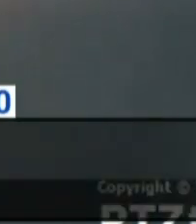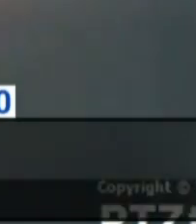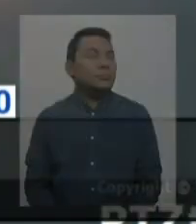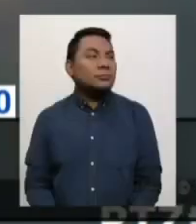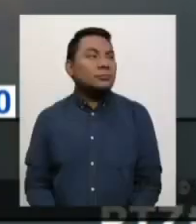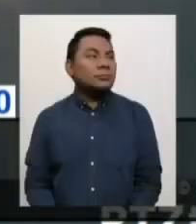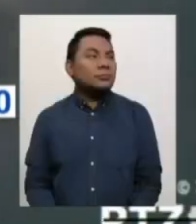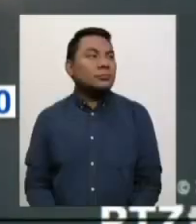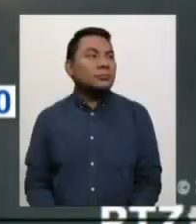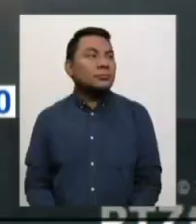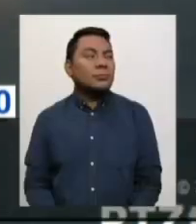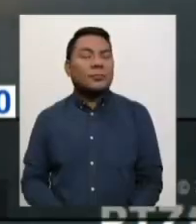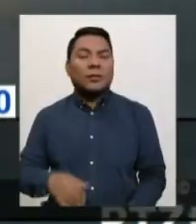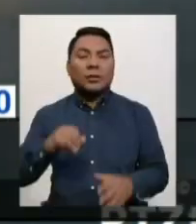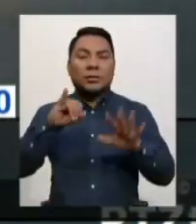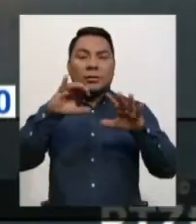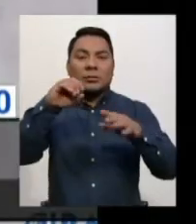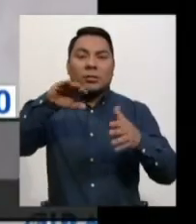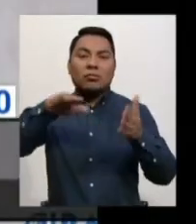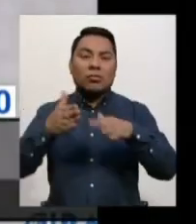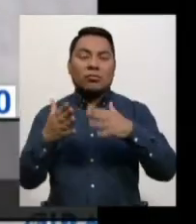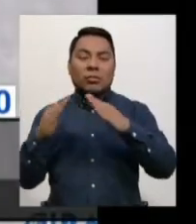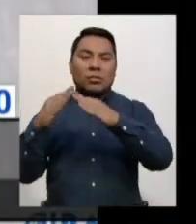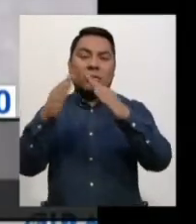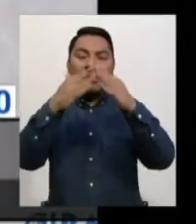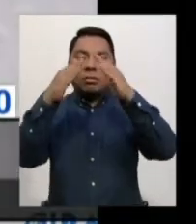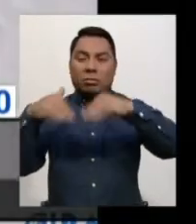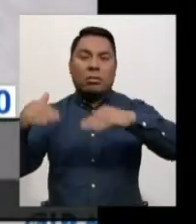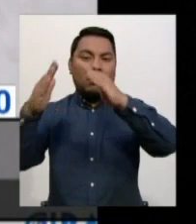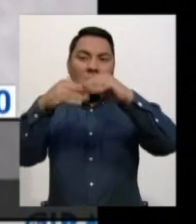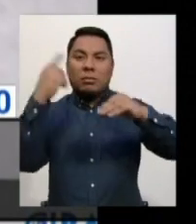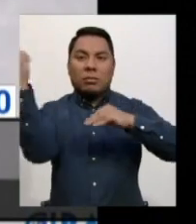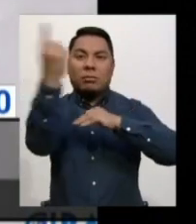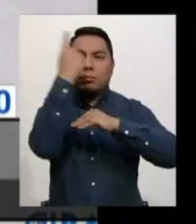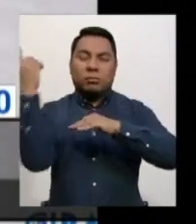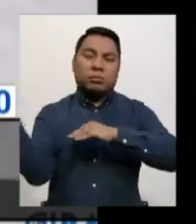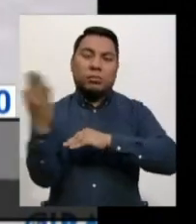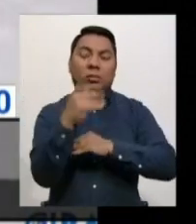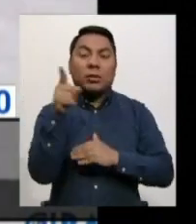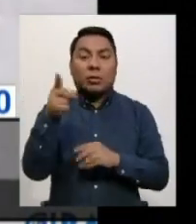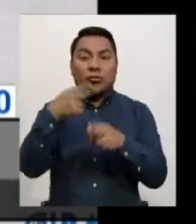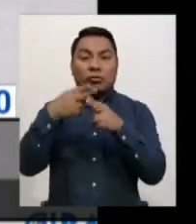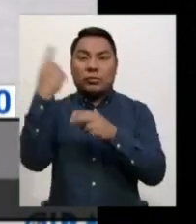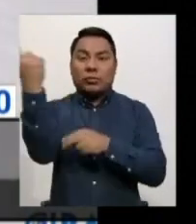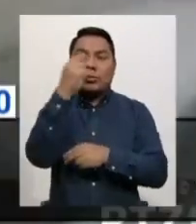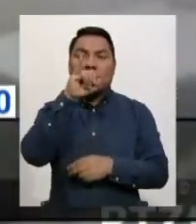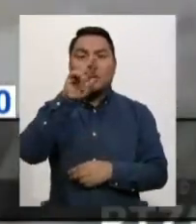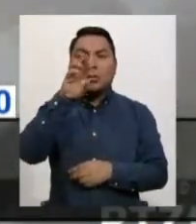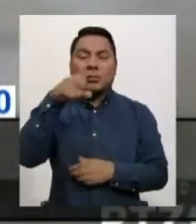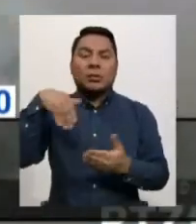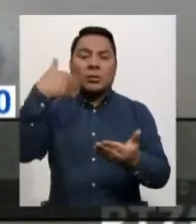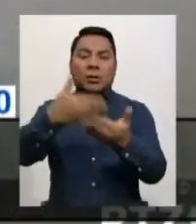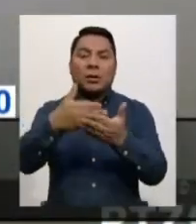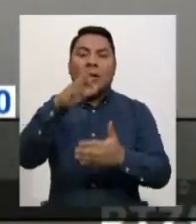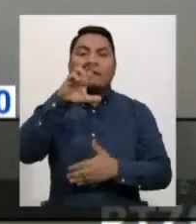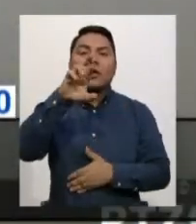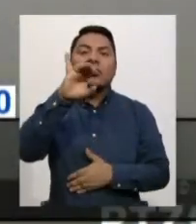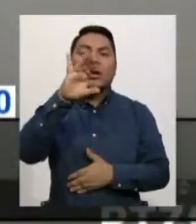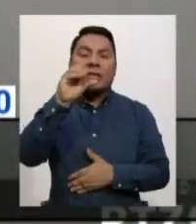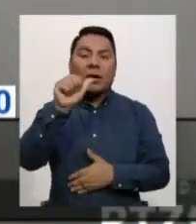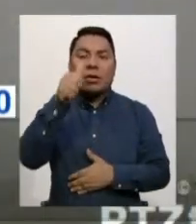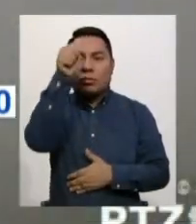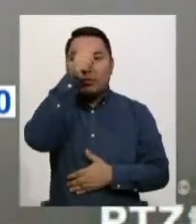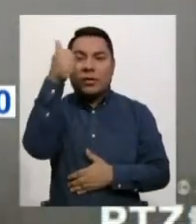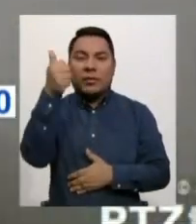y 900 mil millones de dólares en pérdidas. Científicos anticipan que Irma llegará al estado de Florida el domingo 10 de